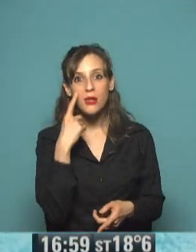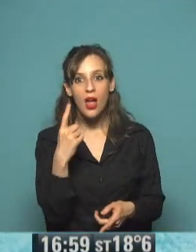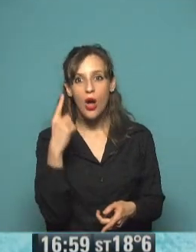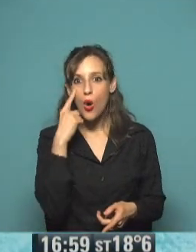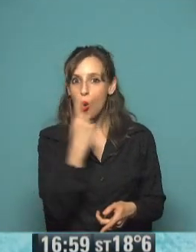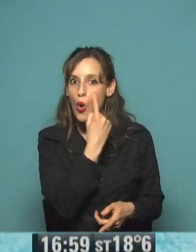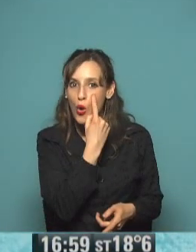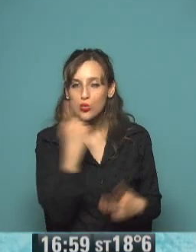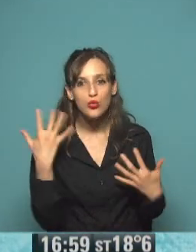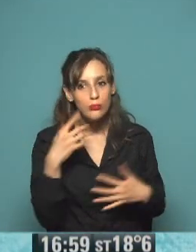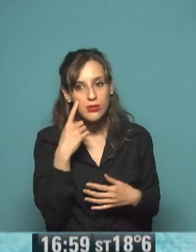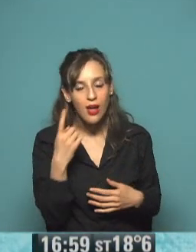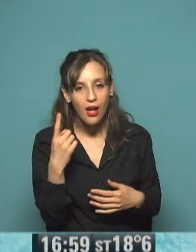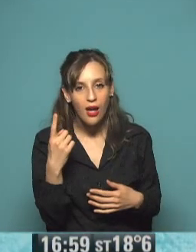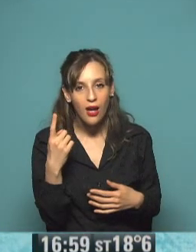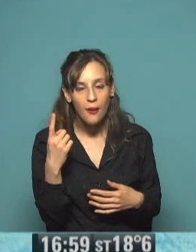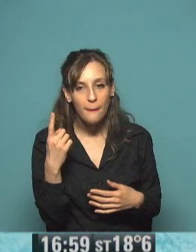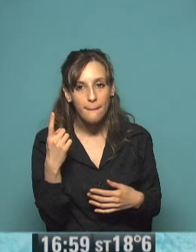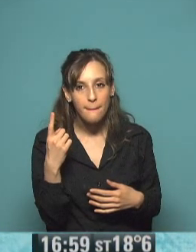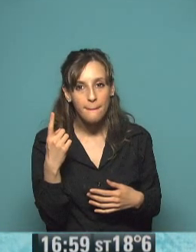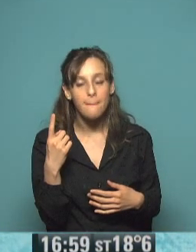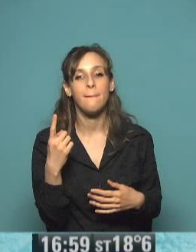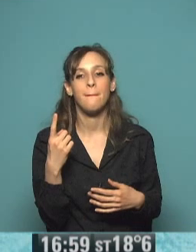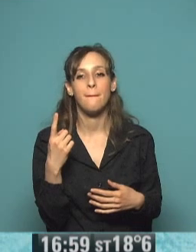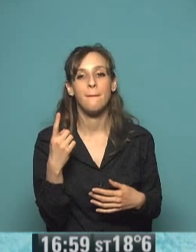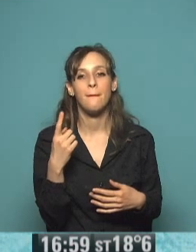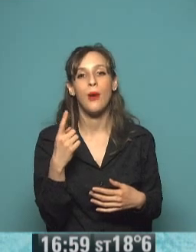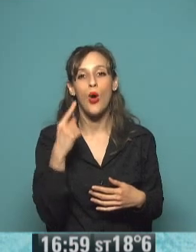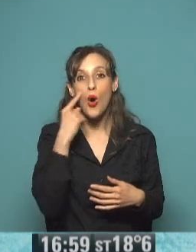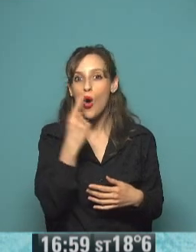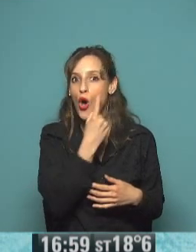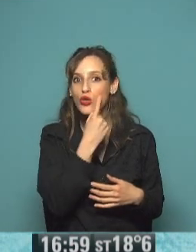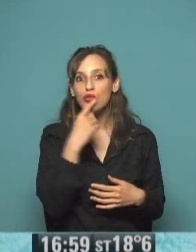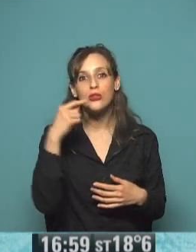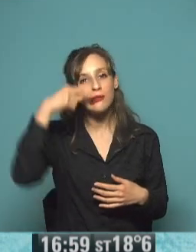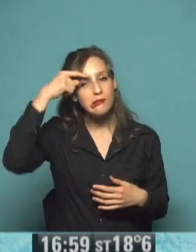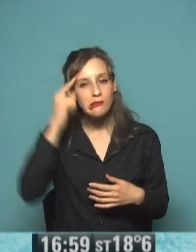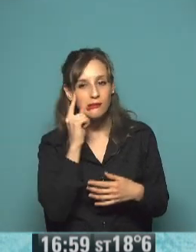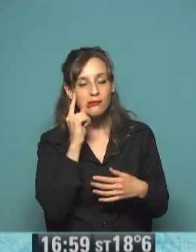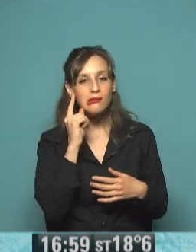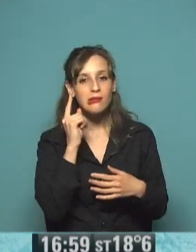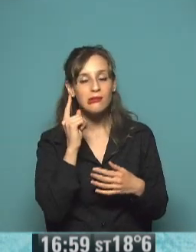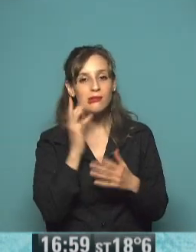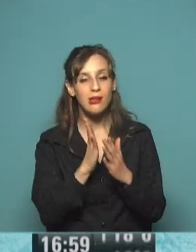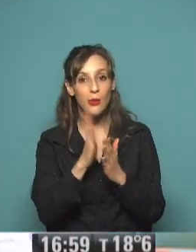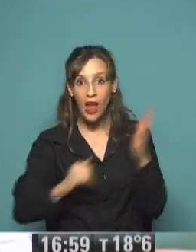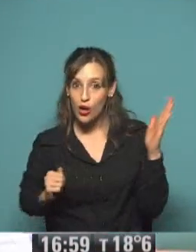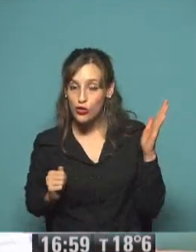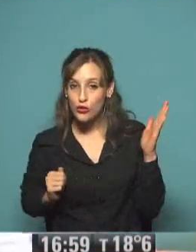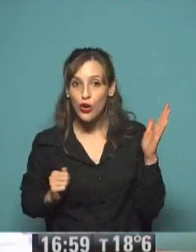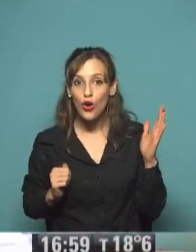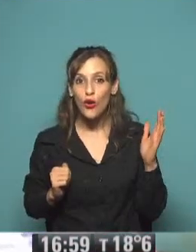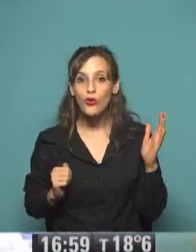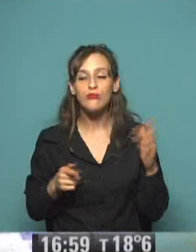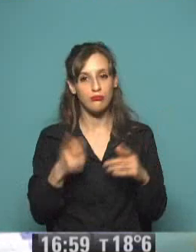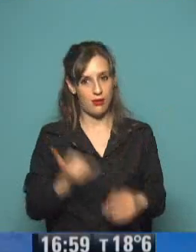sus ojos. Ah, no es ven? Todo ese color. Tiene el contorno de los ojos blancos. Y el de la boquita también. Muy bien, entonces ese es otro